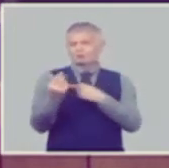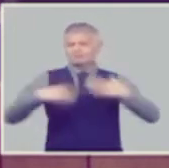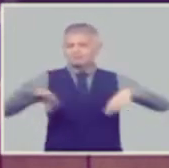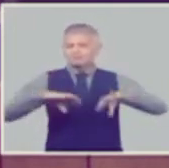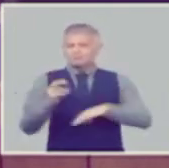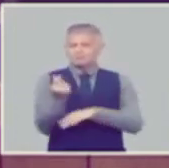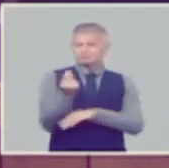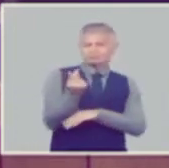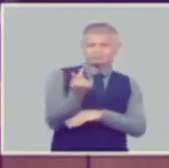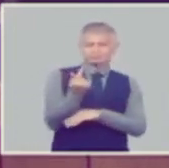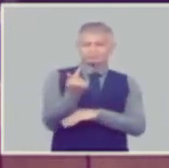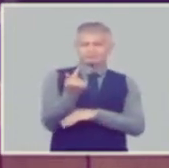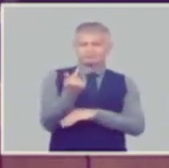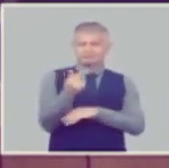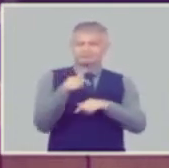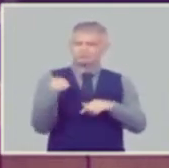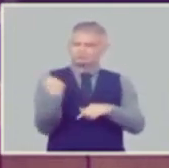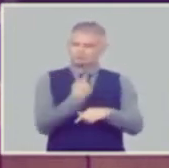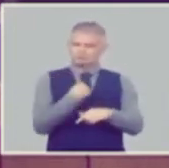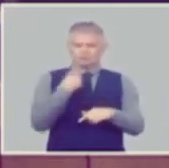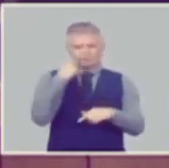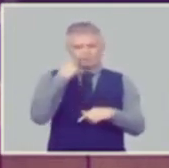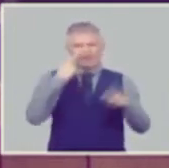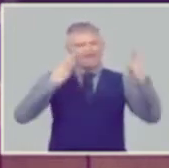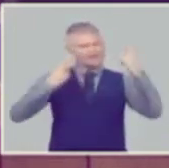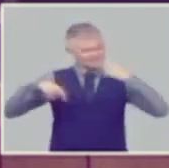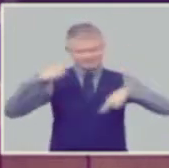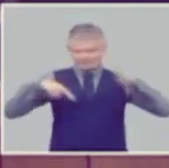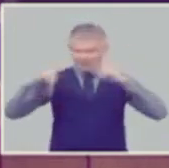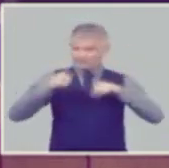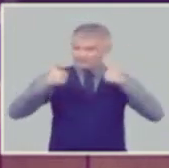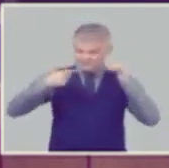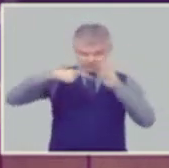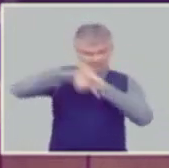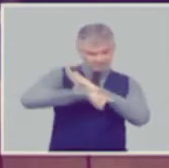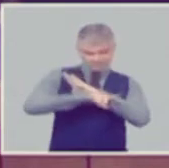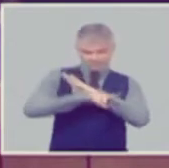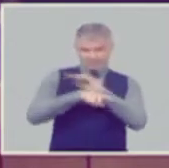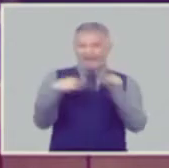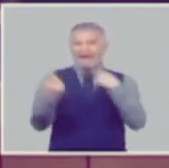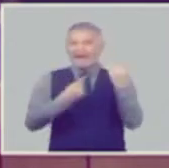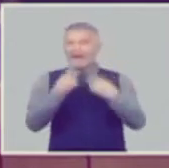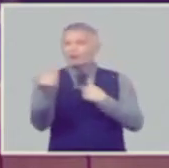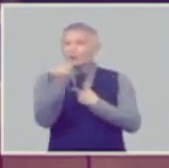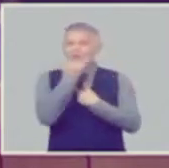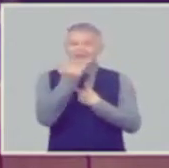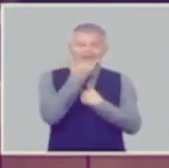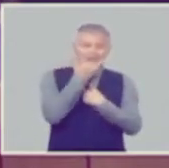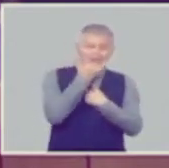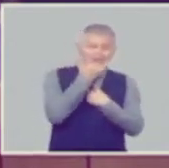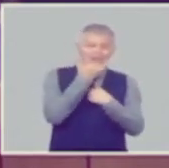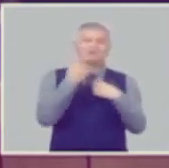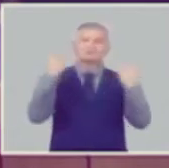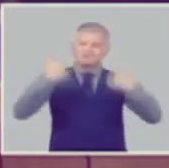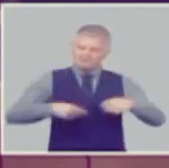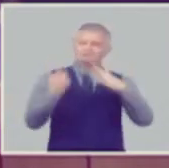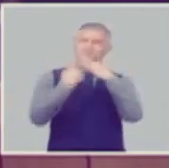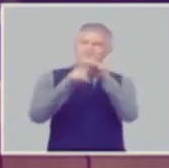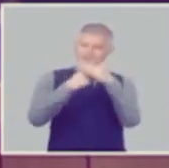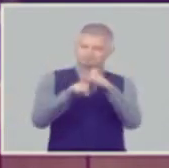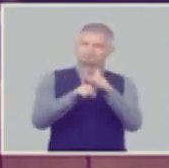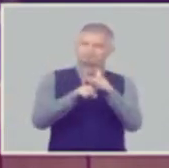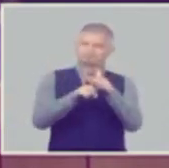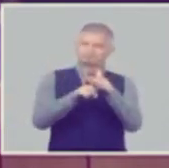proyectar. Se revisará lo que haya que revisar y se corregirá lo que deba y pueda ser corregido.